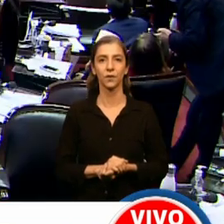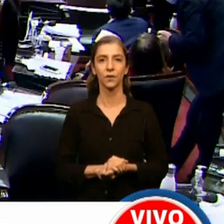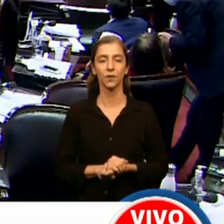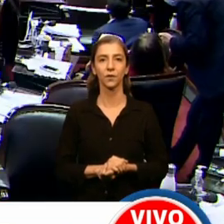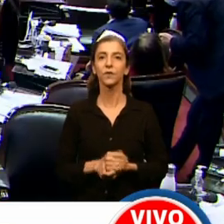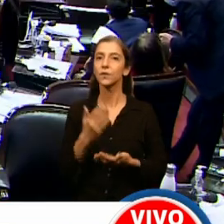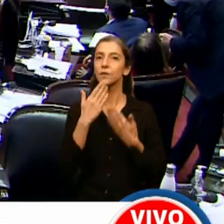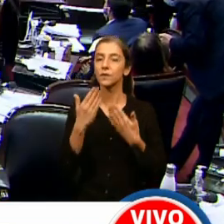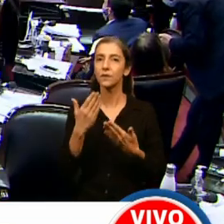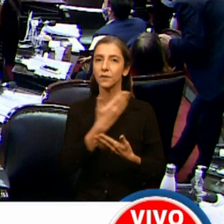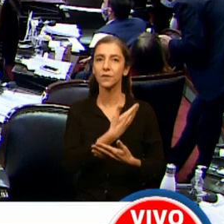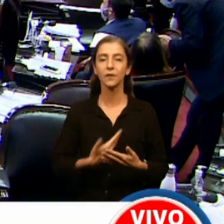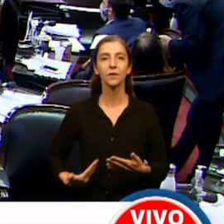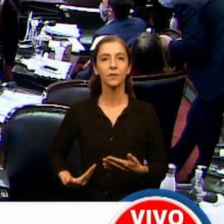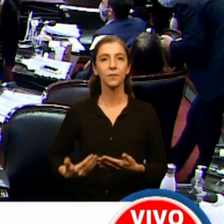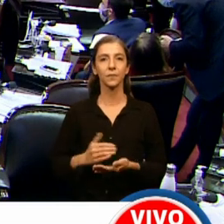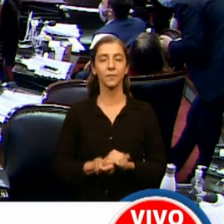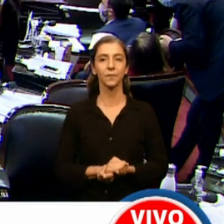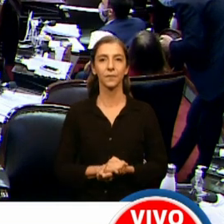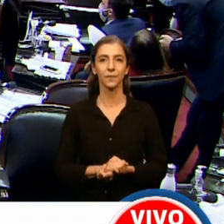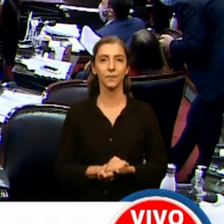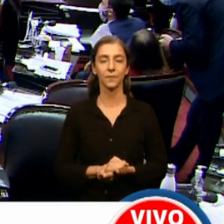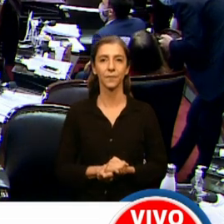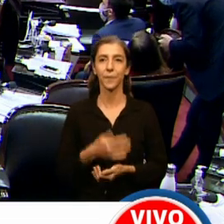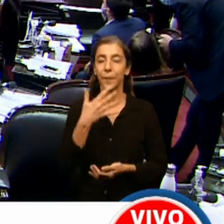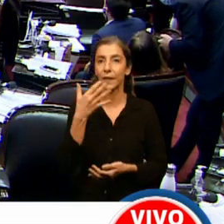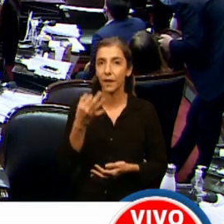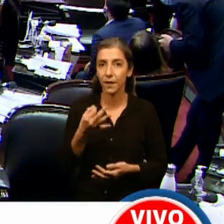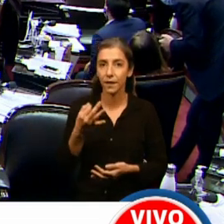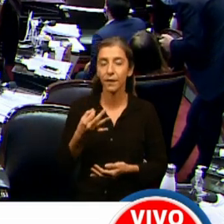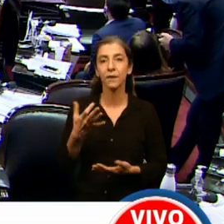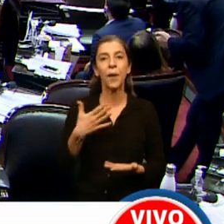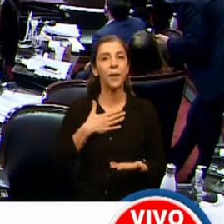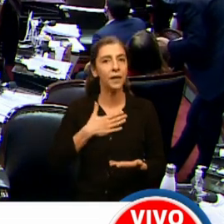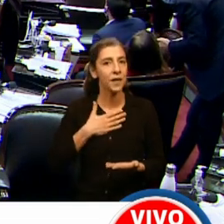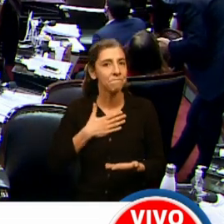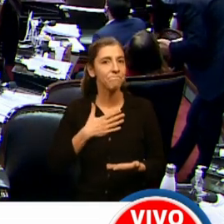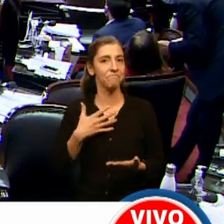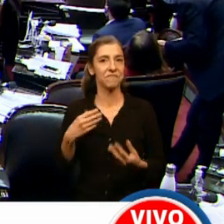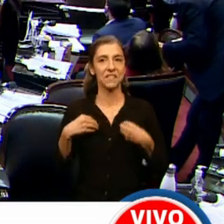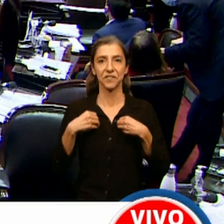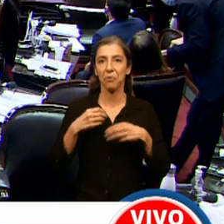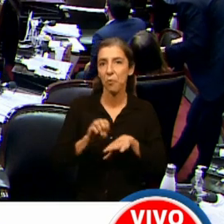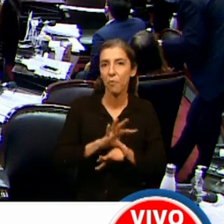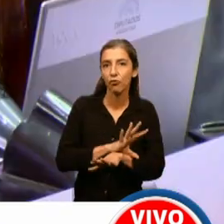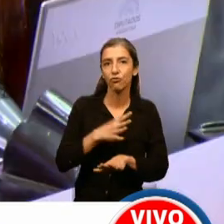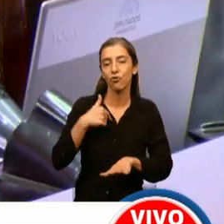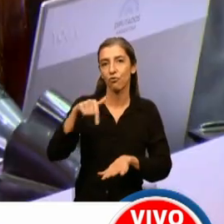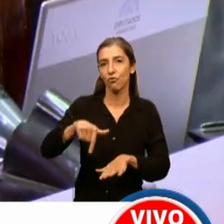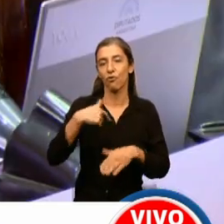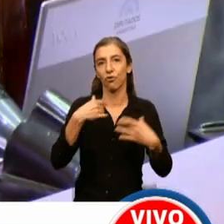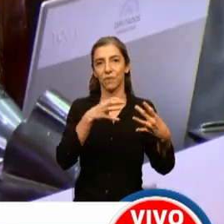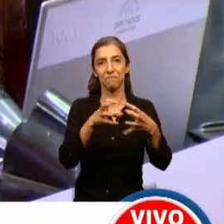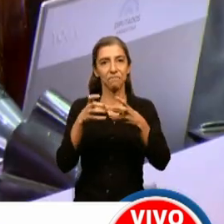gracias señor presidente es realmente muy emocionante que estemos en este recinto hoy